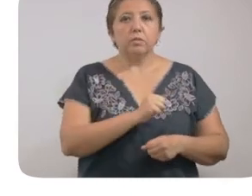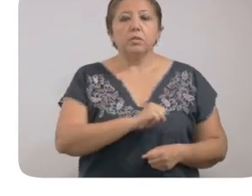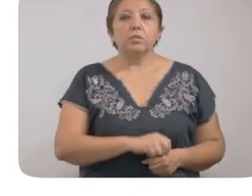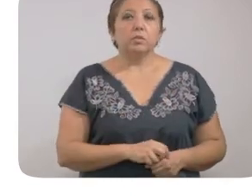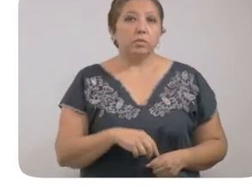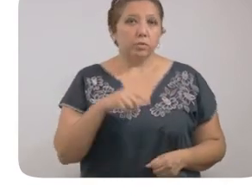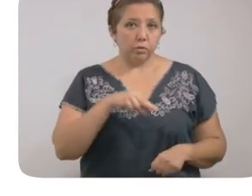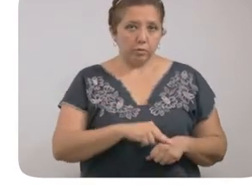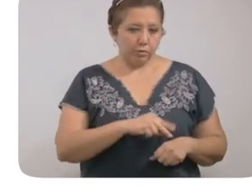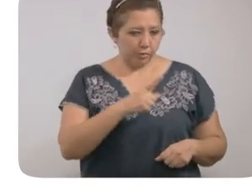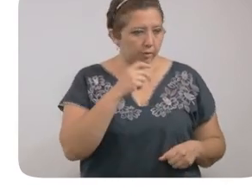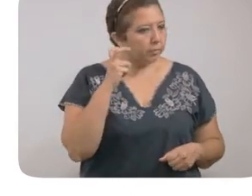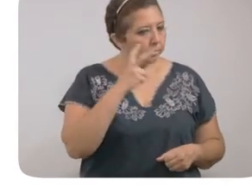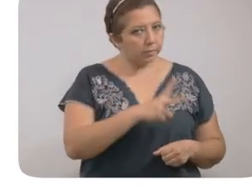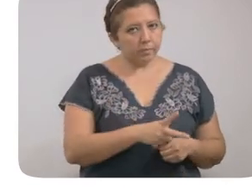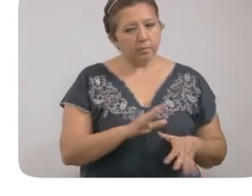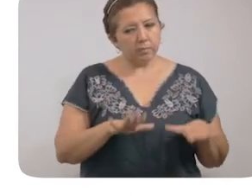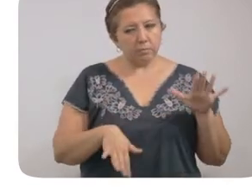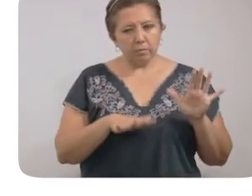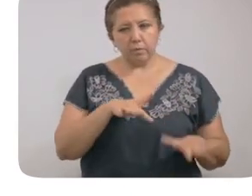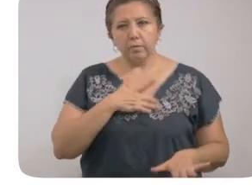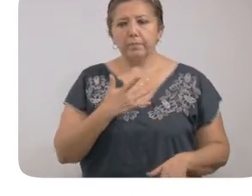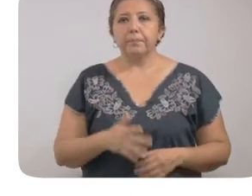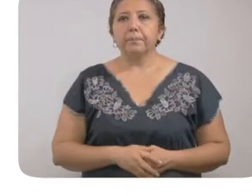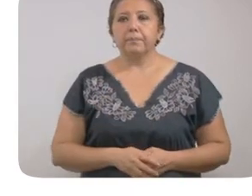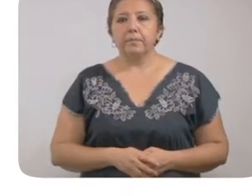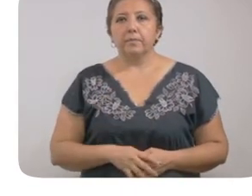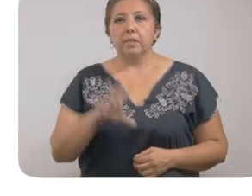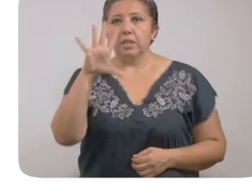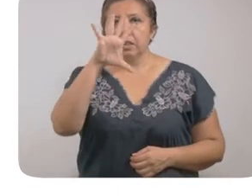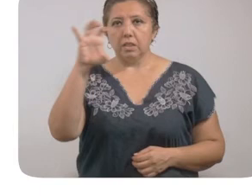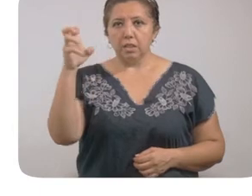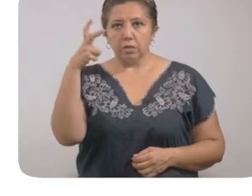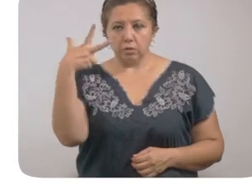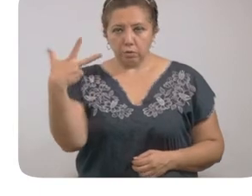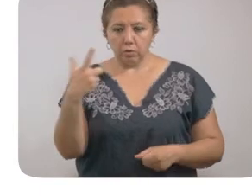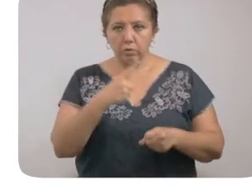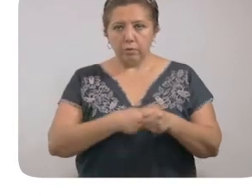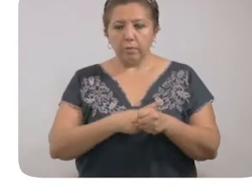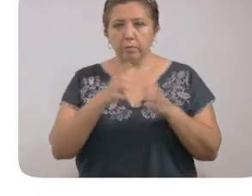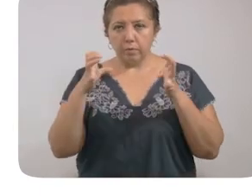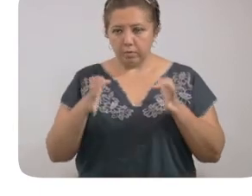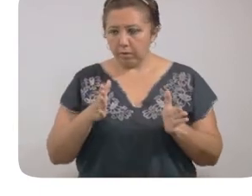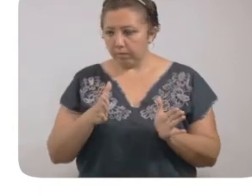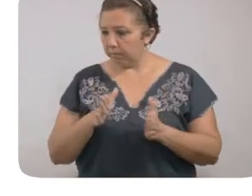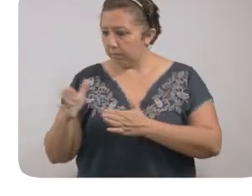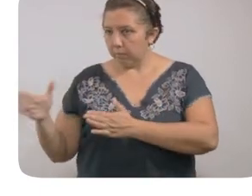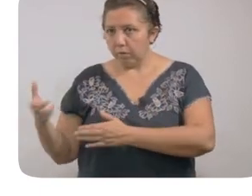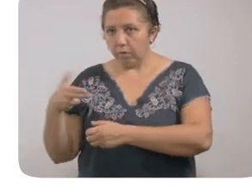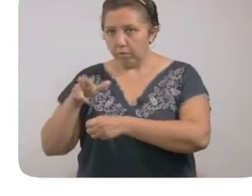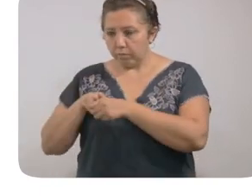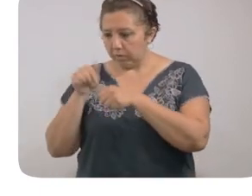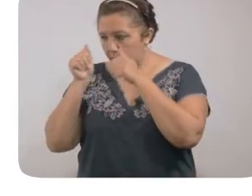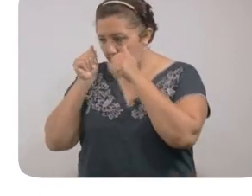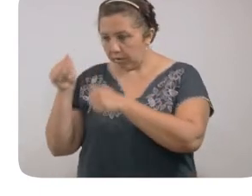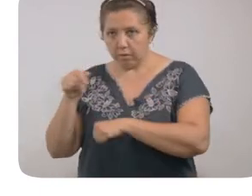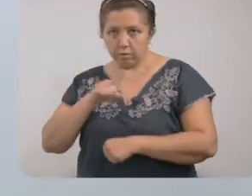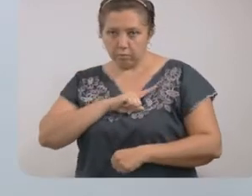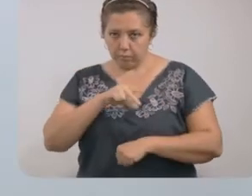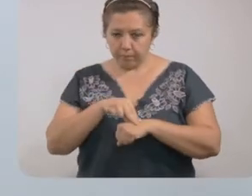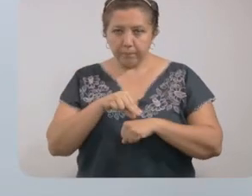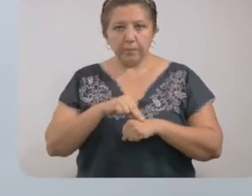Secretaría de Salud de Yucatán, presentan síntomas leves. 508 de los casos confirmados están hospitalizados y en aislamiento